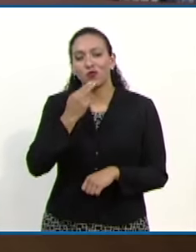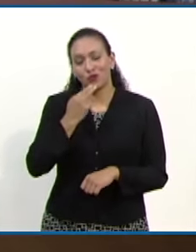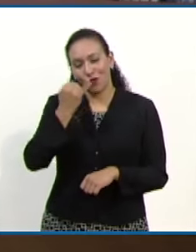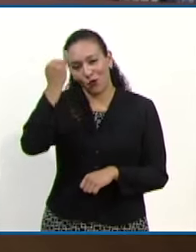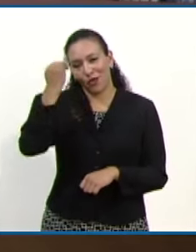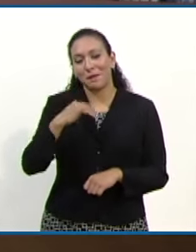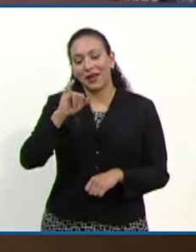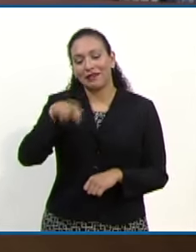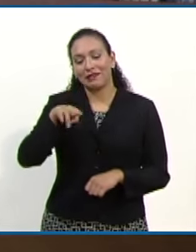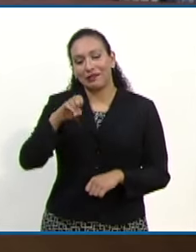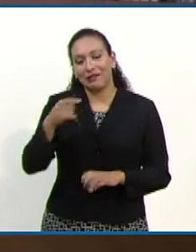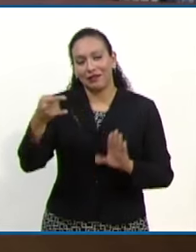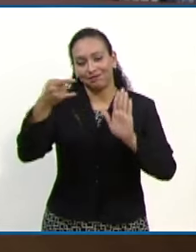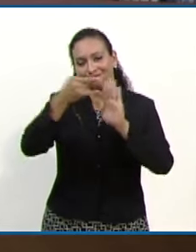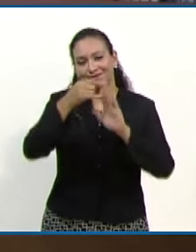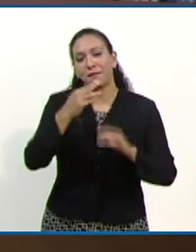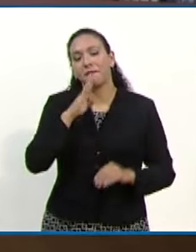INE.